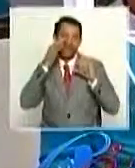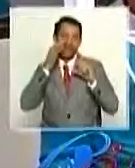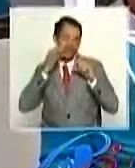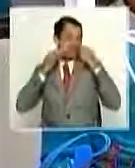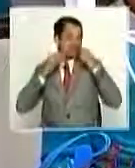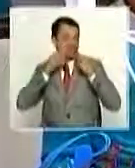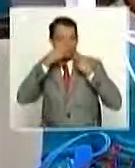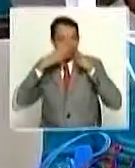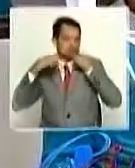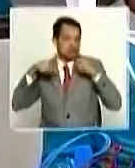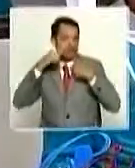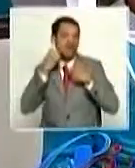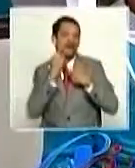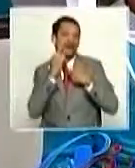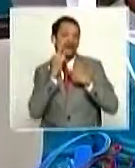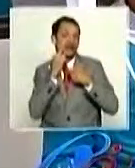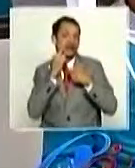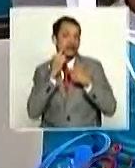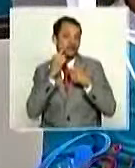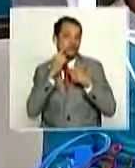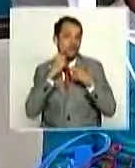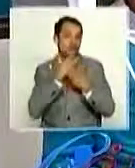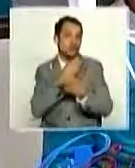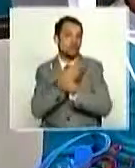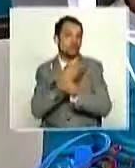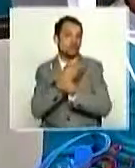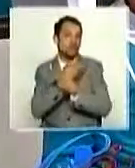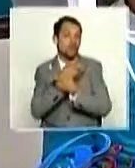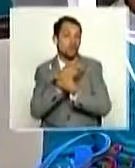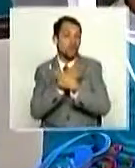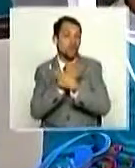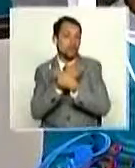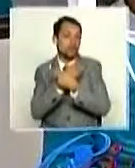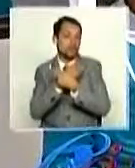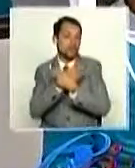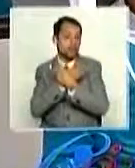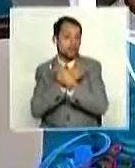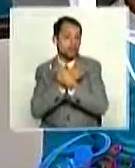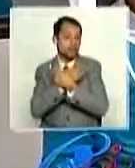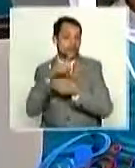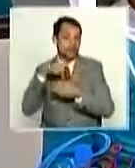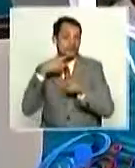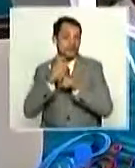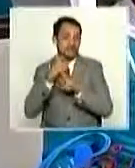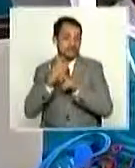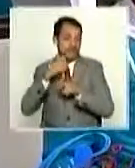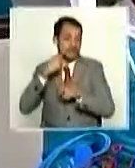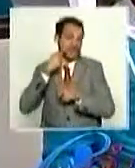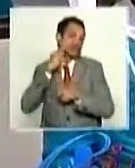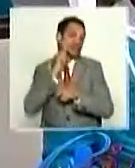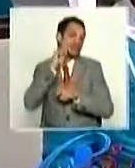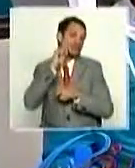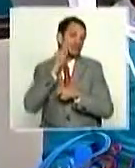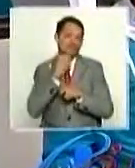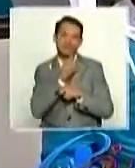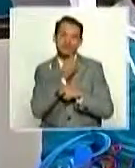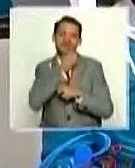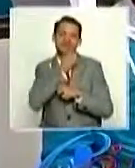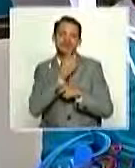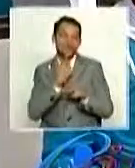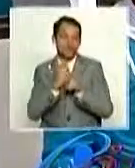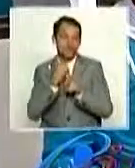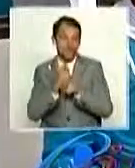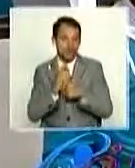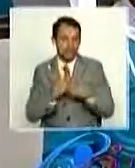dentarias, arriba quedan fragmentos, y eso se convierte en un gran problema. Y además también